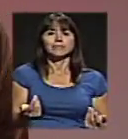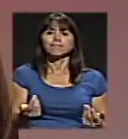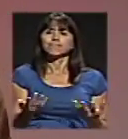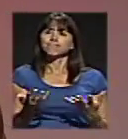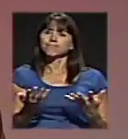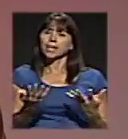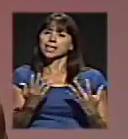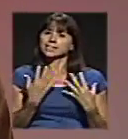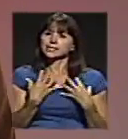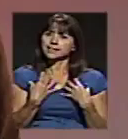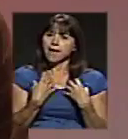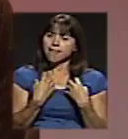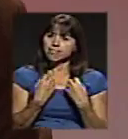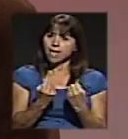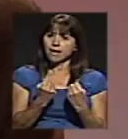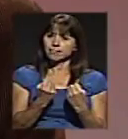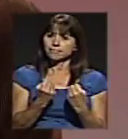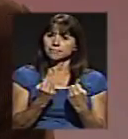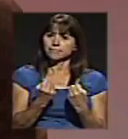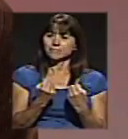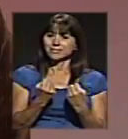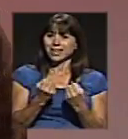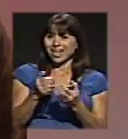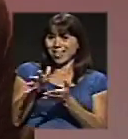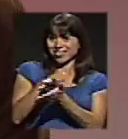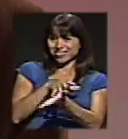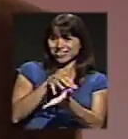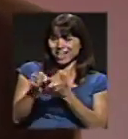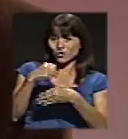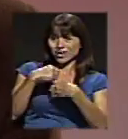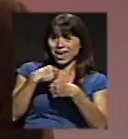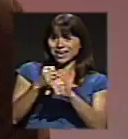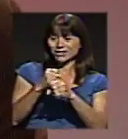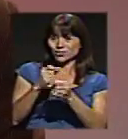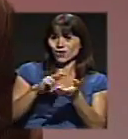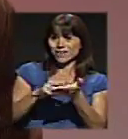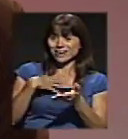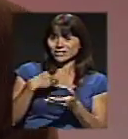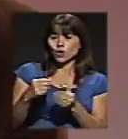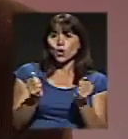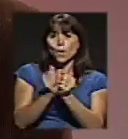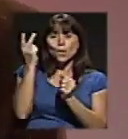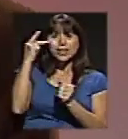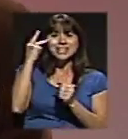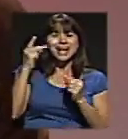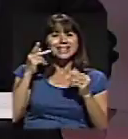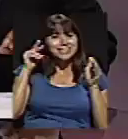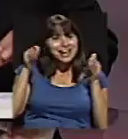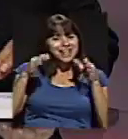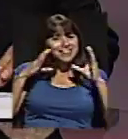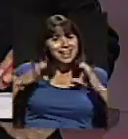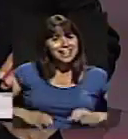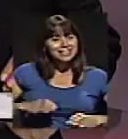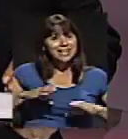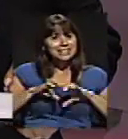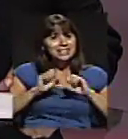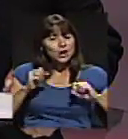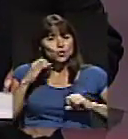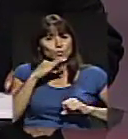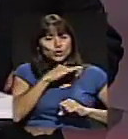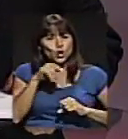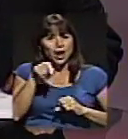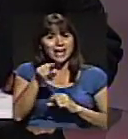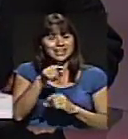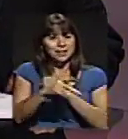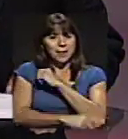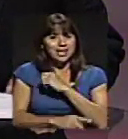Sanear el daño que le ha hecho Liberación con sus políticas clientelistas de corrupción a las instituciones de este país solo se puede lograr con